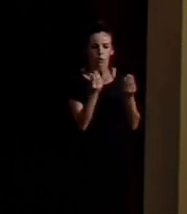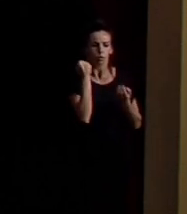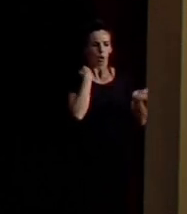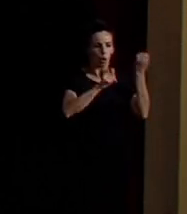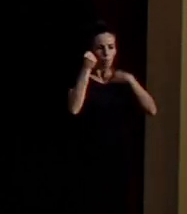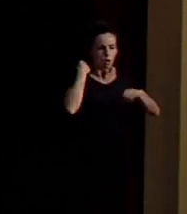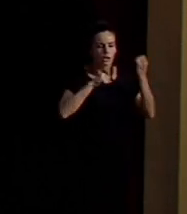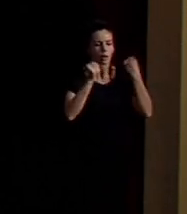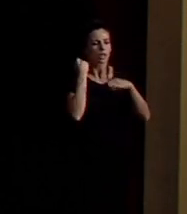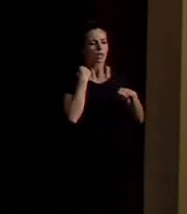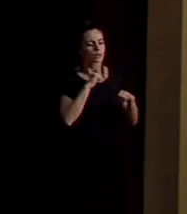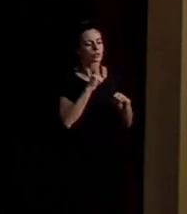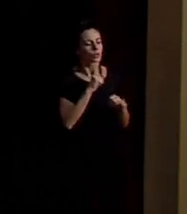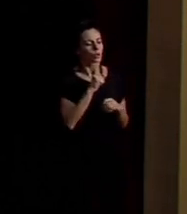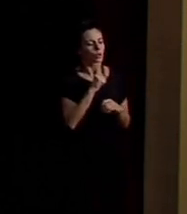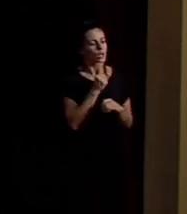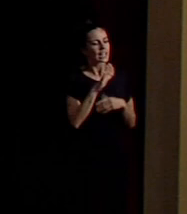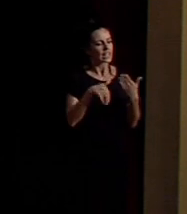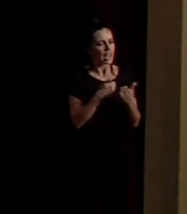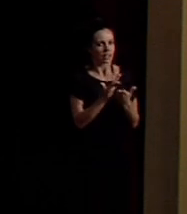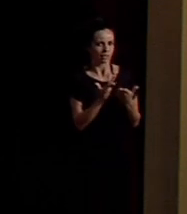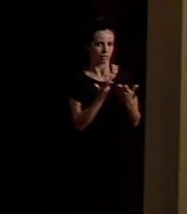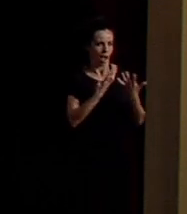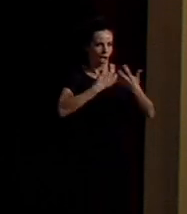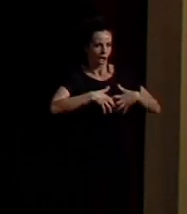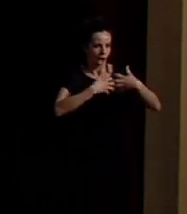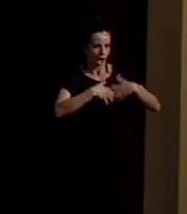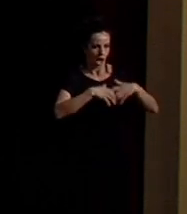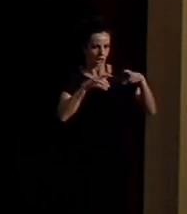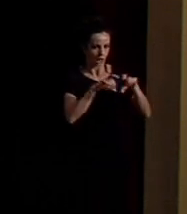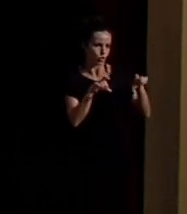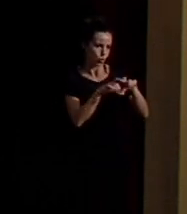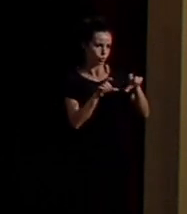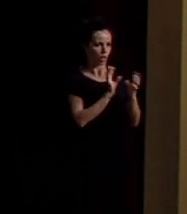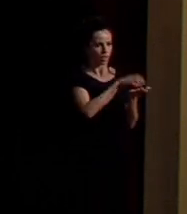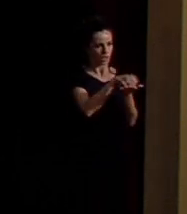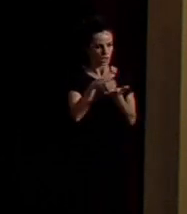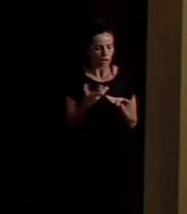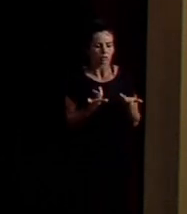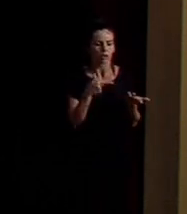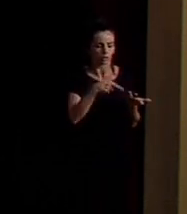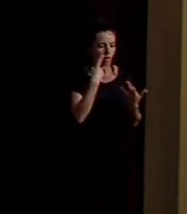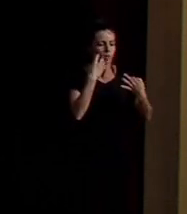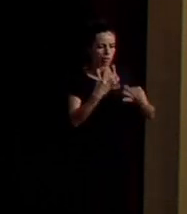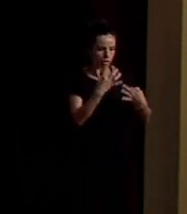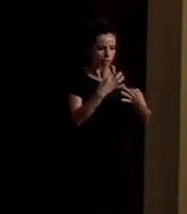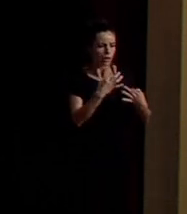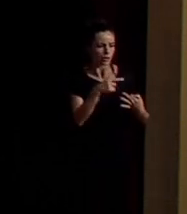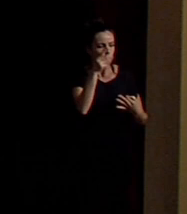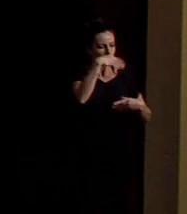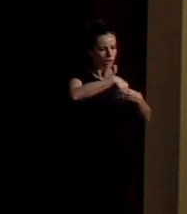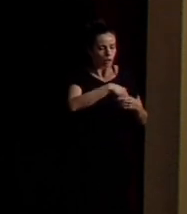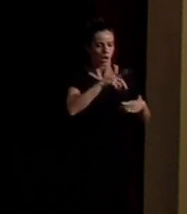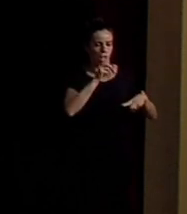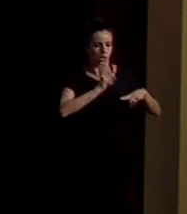prácticas, de comportamientos e incluso de industrias, o como decía Mabel, de chiringuitos, donde efectivamente hay una concepción de la